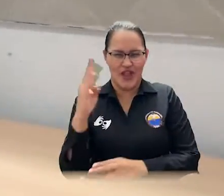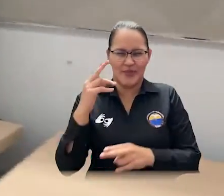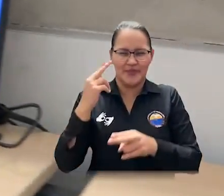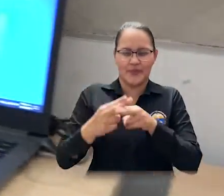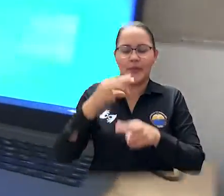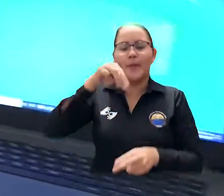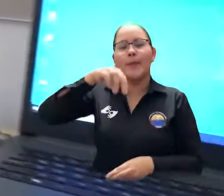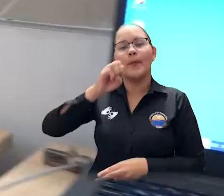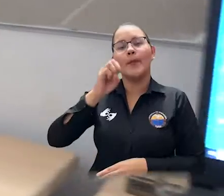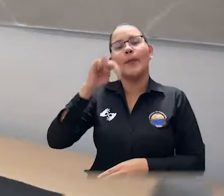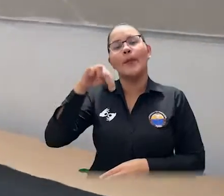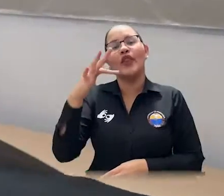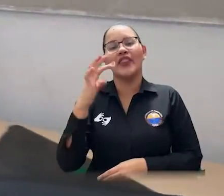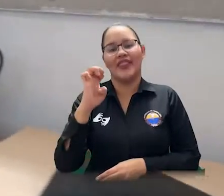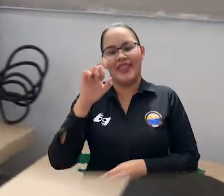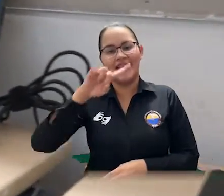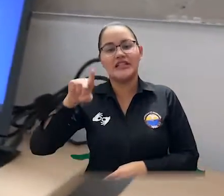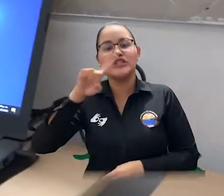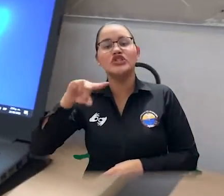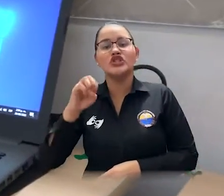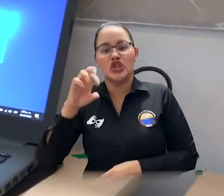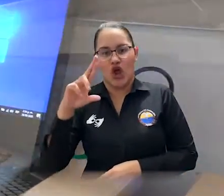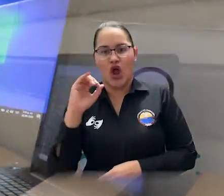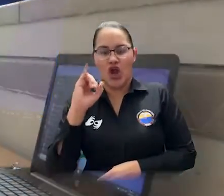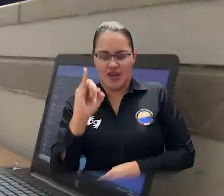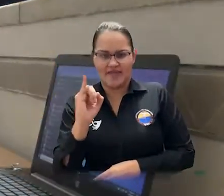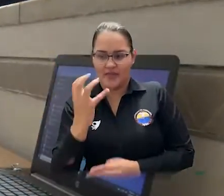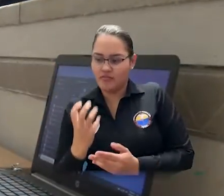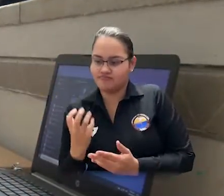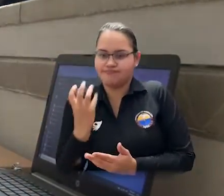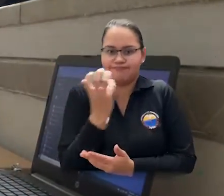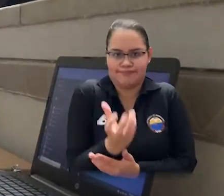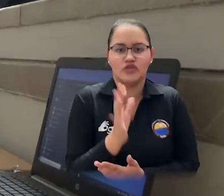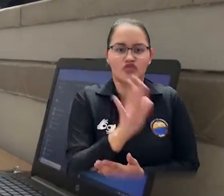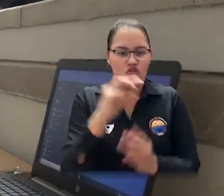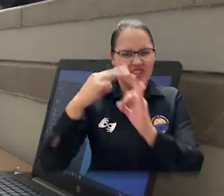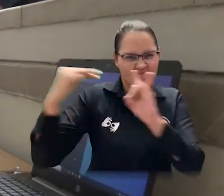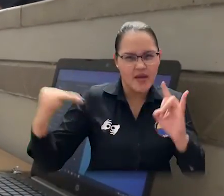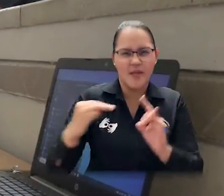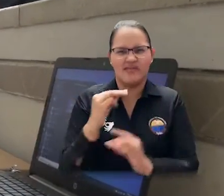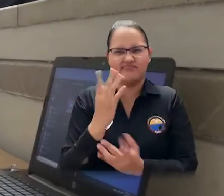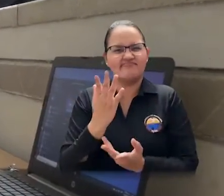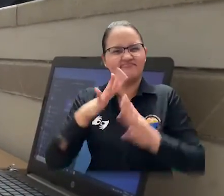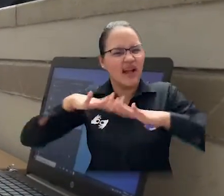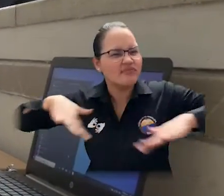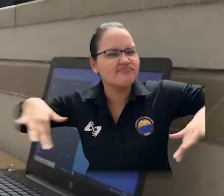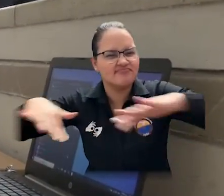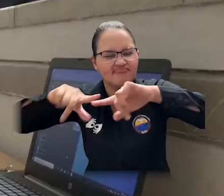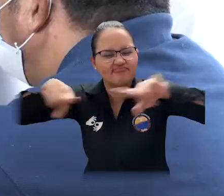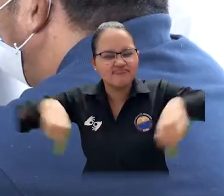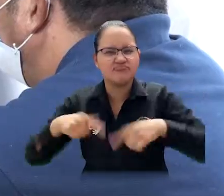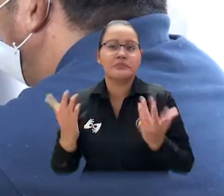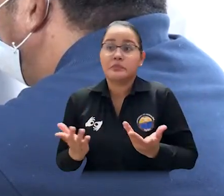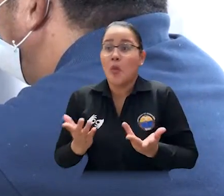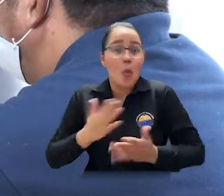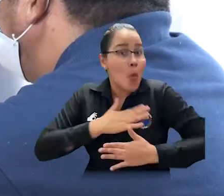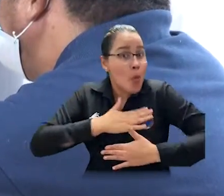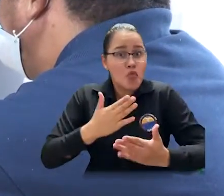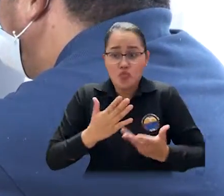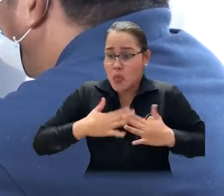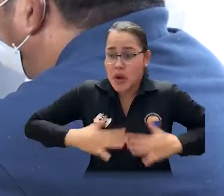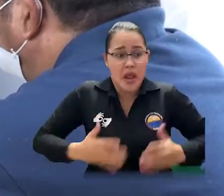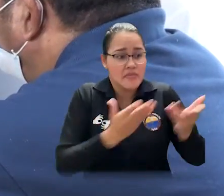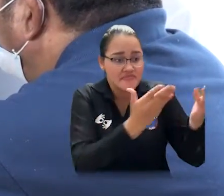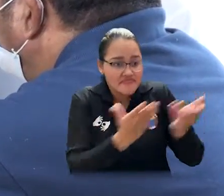Montessori del Banco Magdalena, y esa sala va a estar a disposición de todos nuestros estudiantes de la universidad, del CREO,